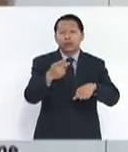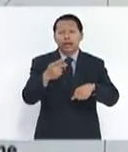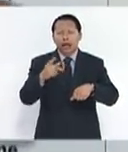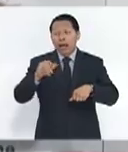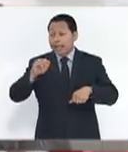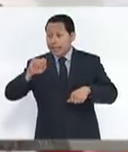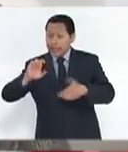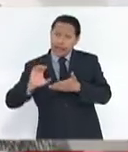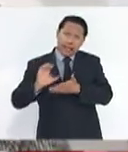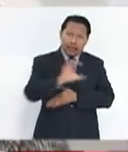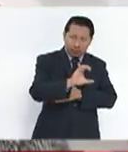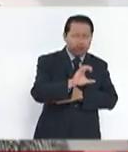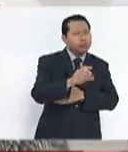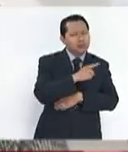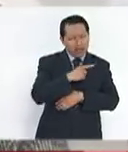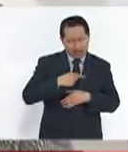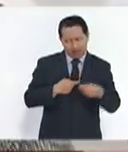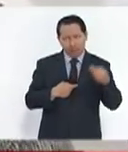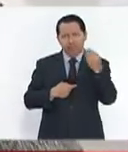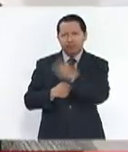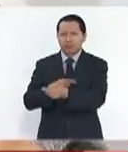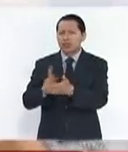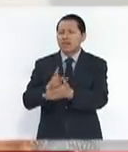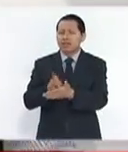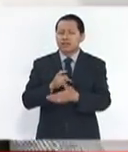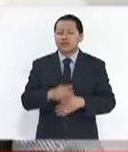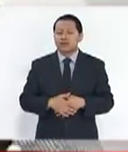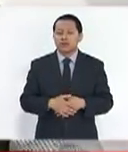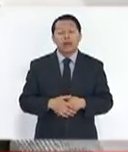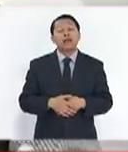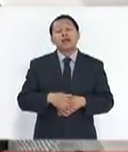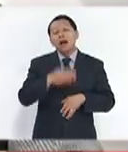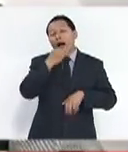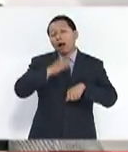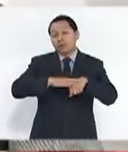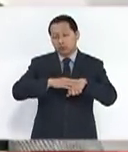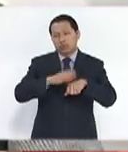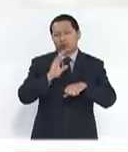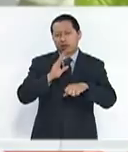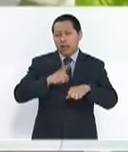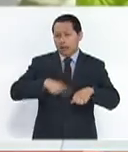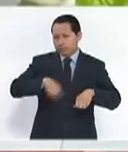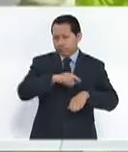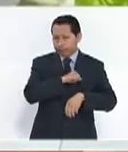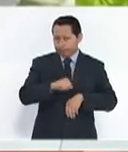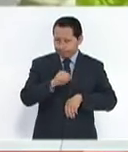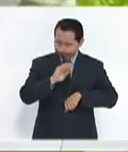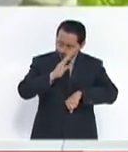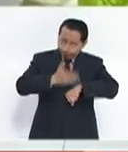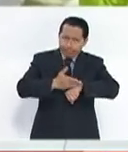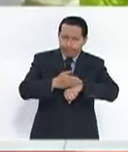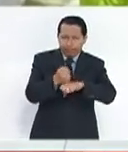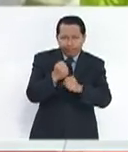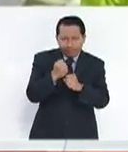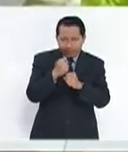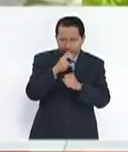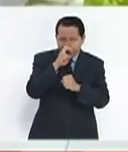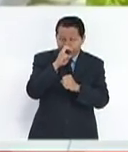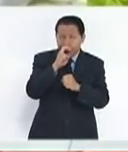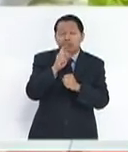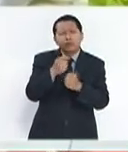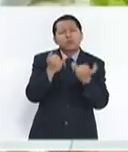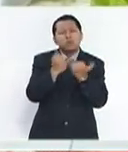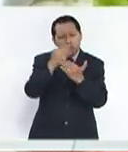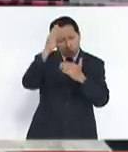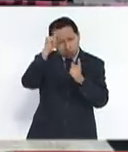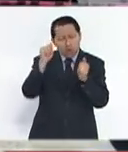regresado. Dijo también que está a favor de endurecer los castigos para los criminales. De hecho, aseguró que está de acuerdo con